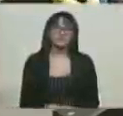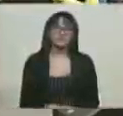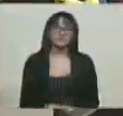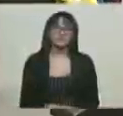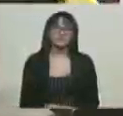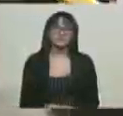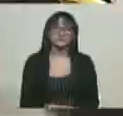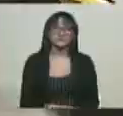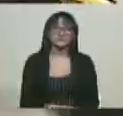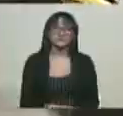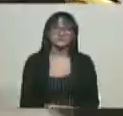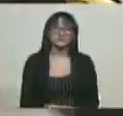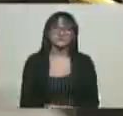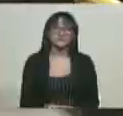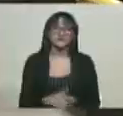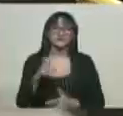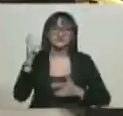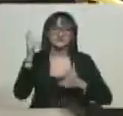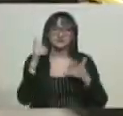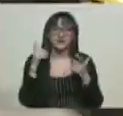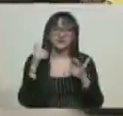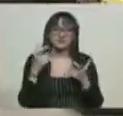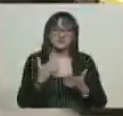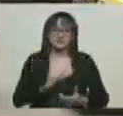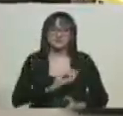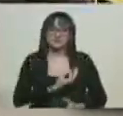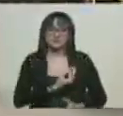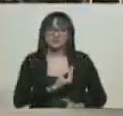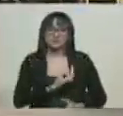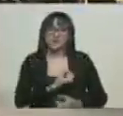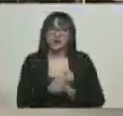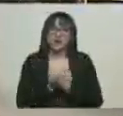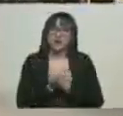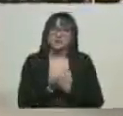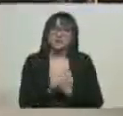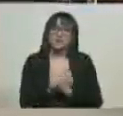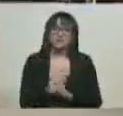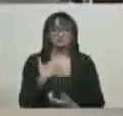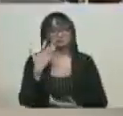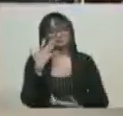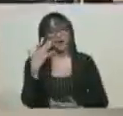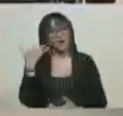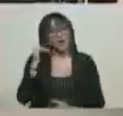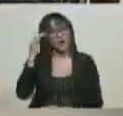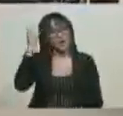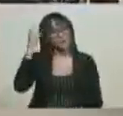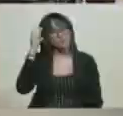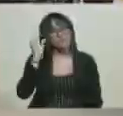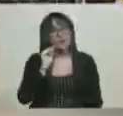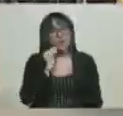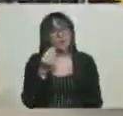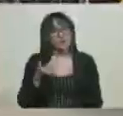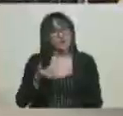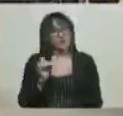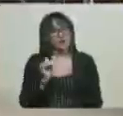además de esa pasión chavista bolivariana, yo veo una gran conciencia en la juventud.